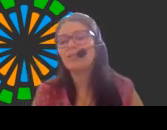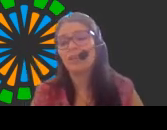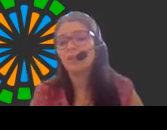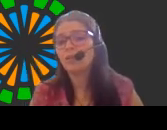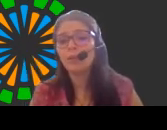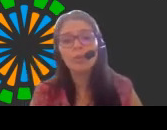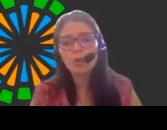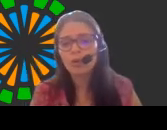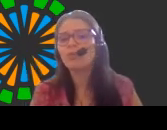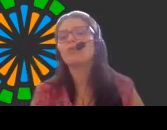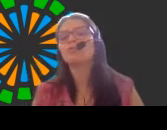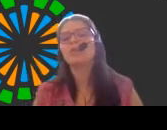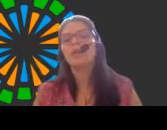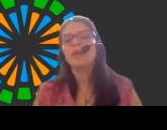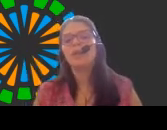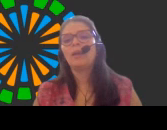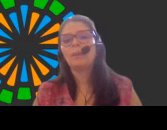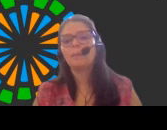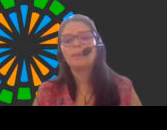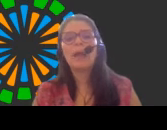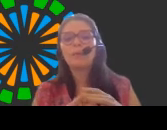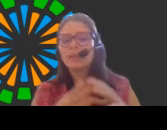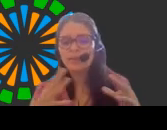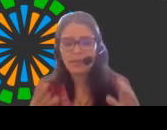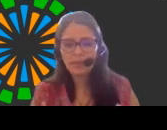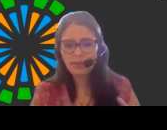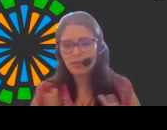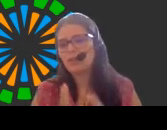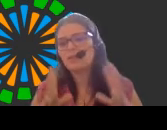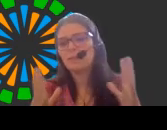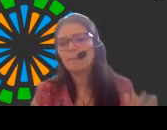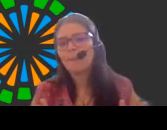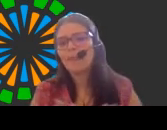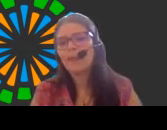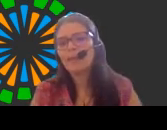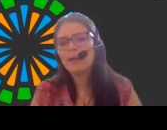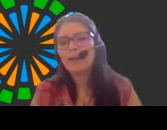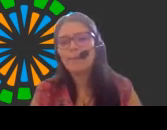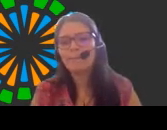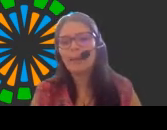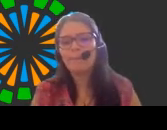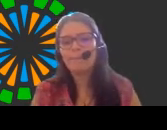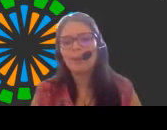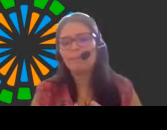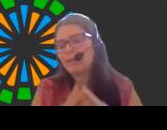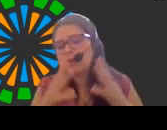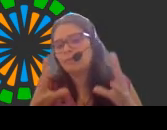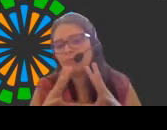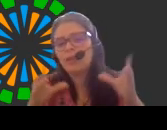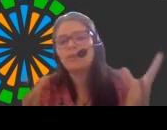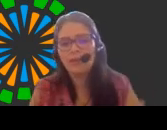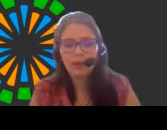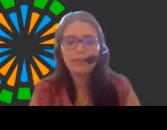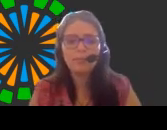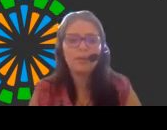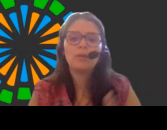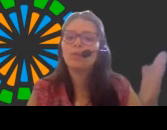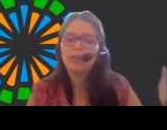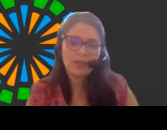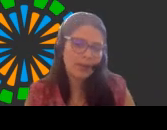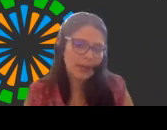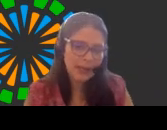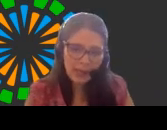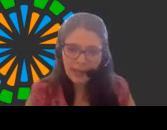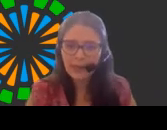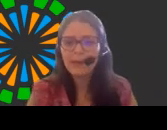podemos utilizar dibujos algunas indicaciones ya prediseñadas